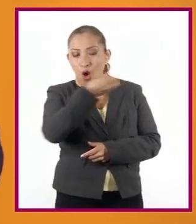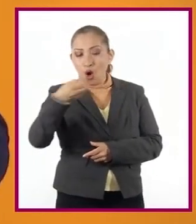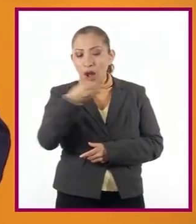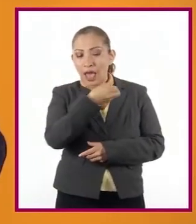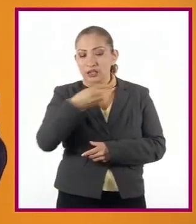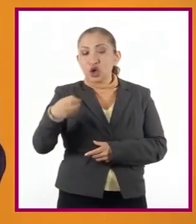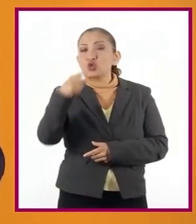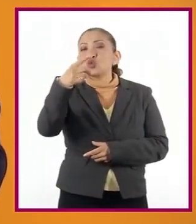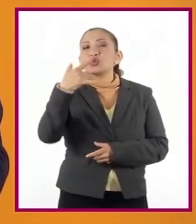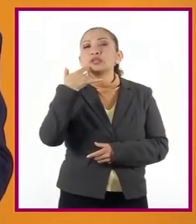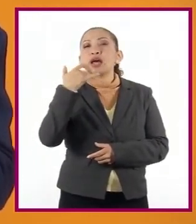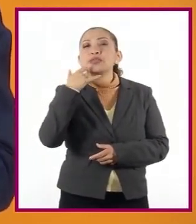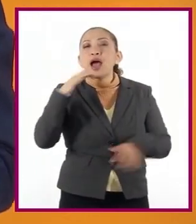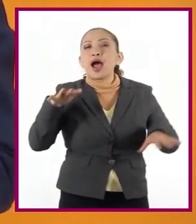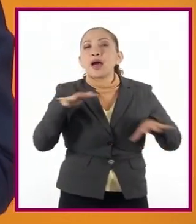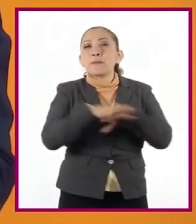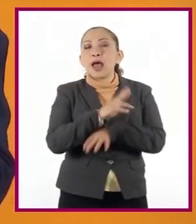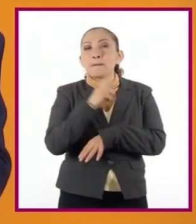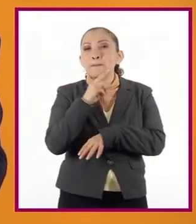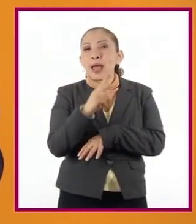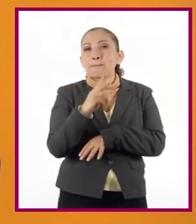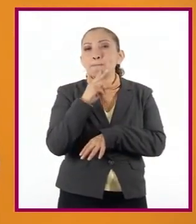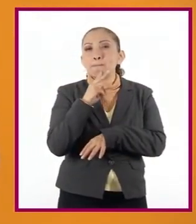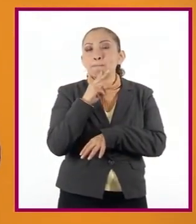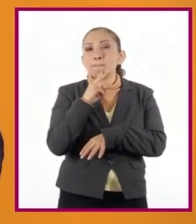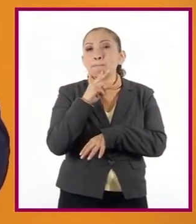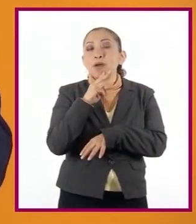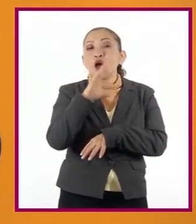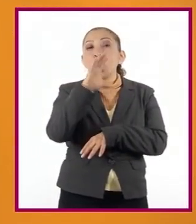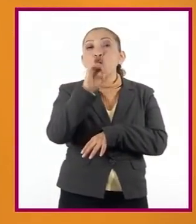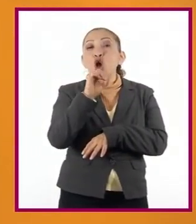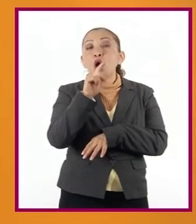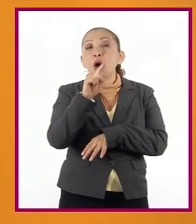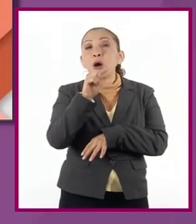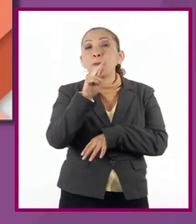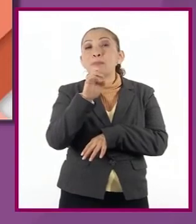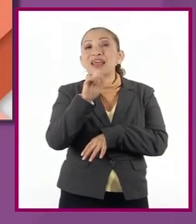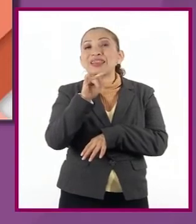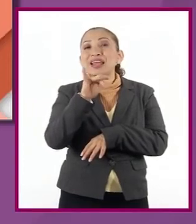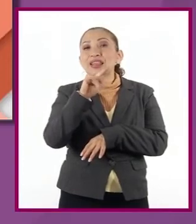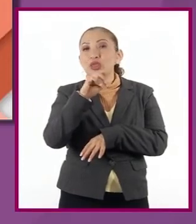oraciones e intentemos sustituir los verbos por su conjugación en copretérito.